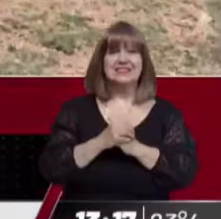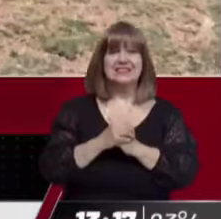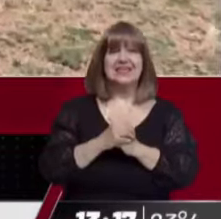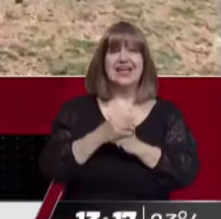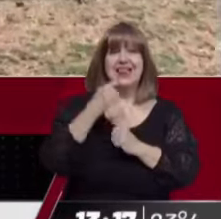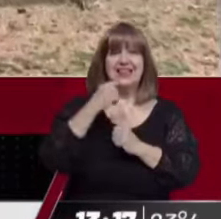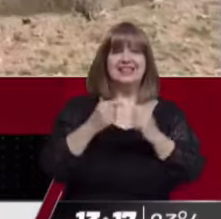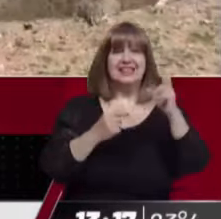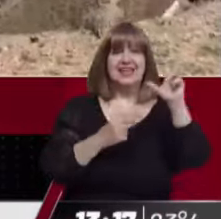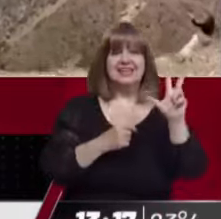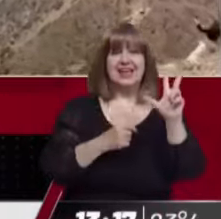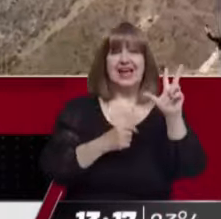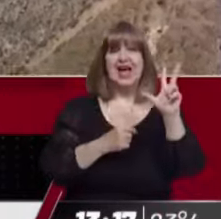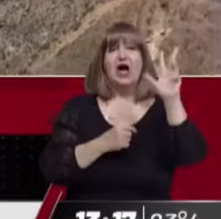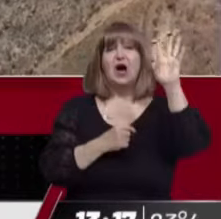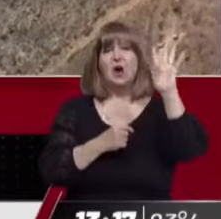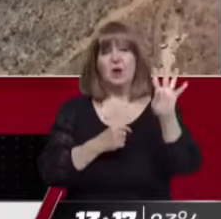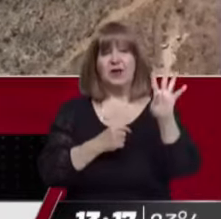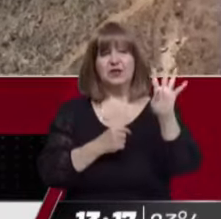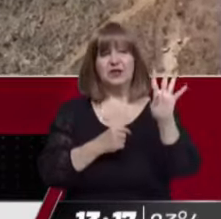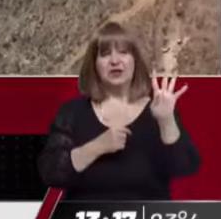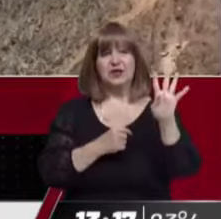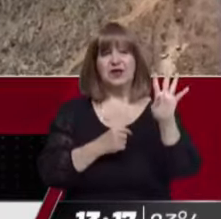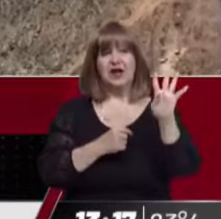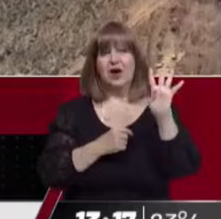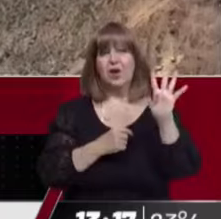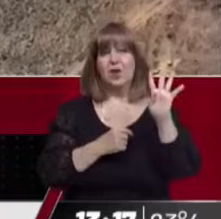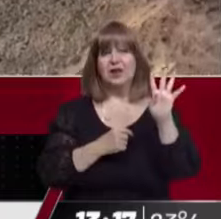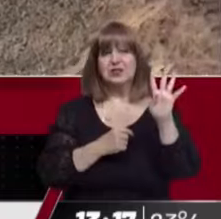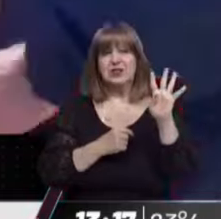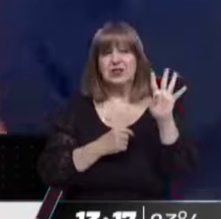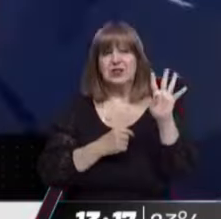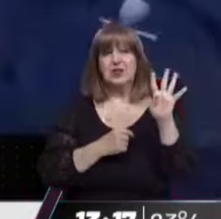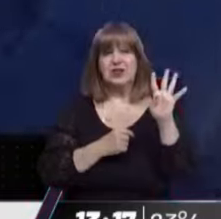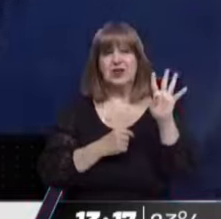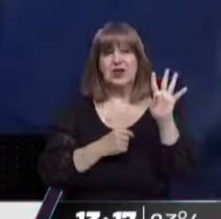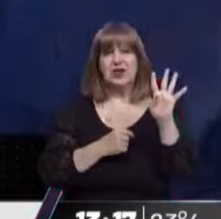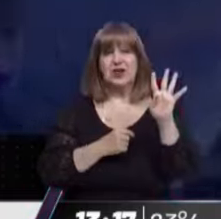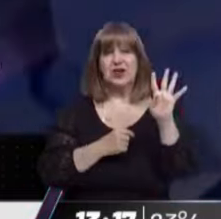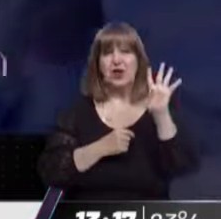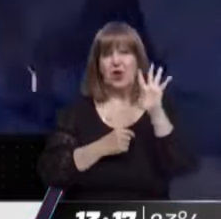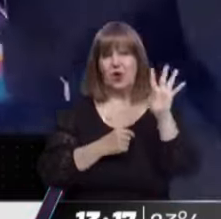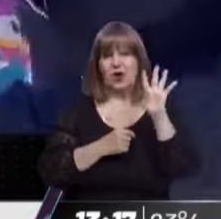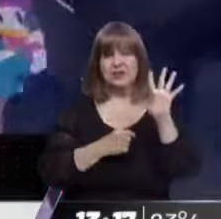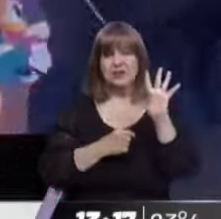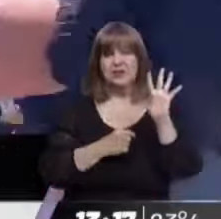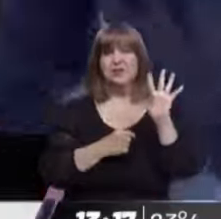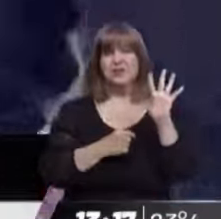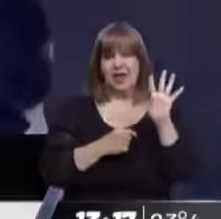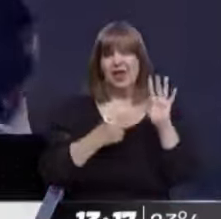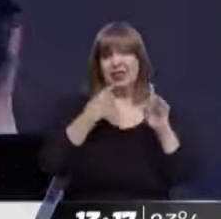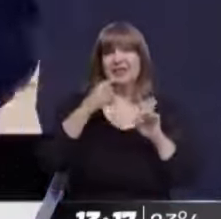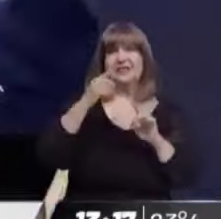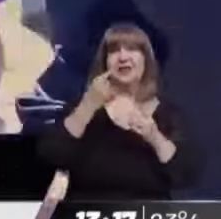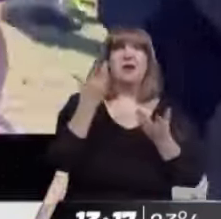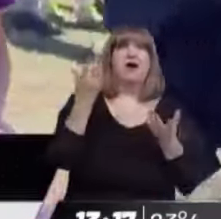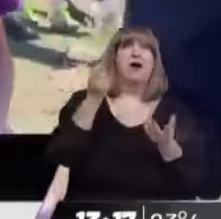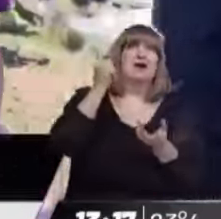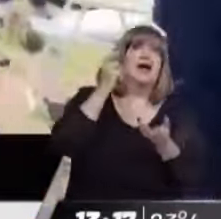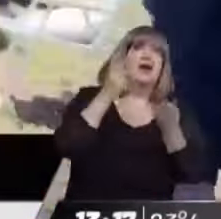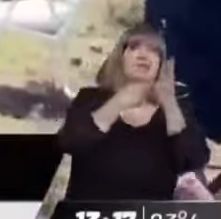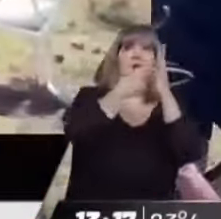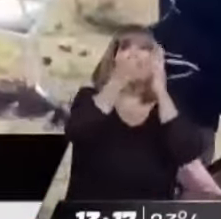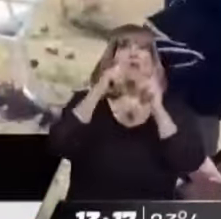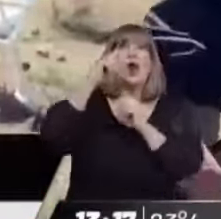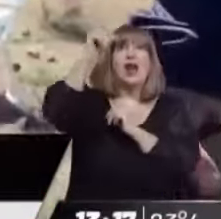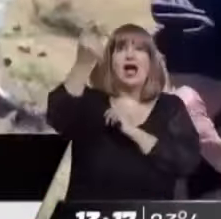Ahí hay tres ahora. Hay cuatro allá, una, dos, tres, cuatro, cinco. La que está un poco más acá de ella es... Y ahora no los reconozco porque están